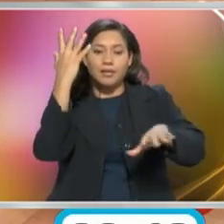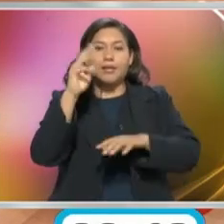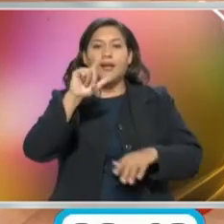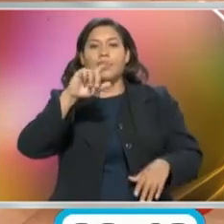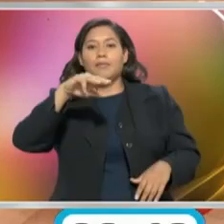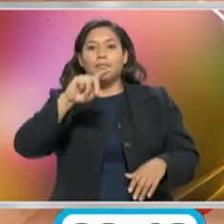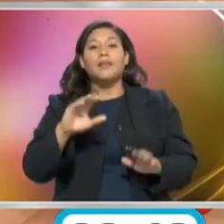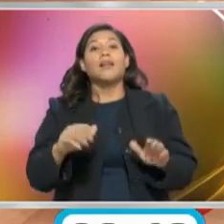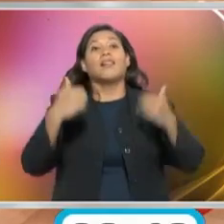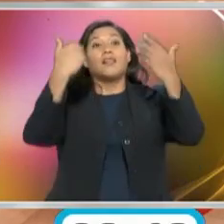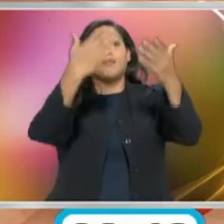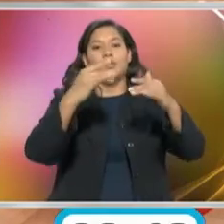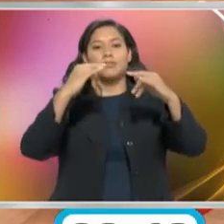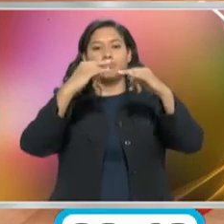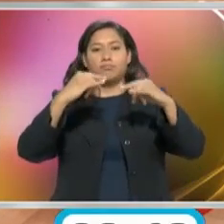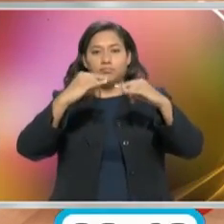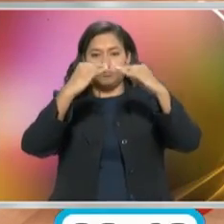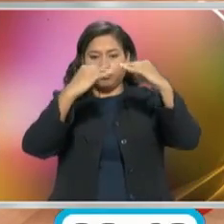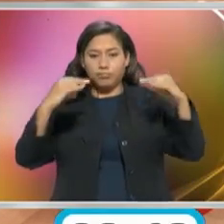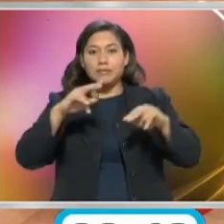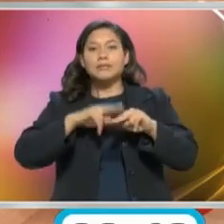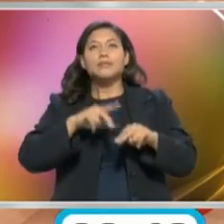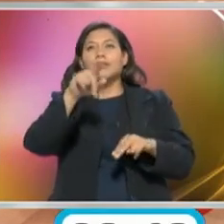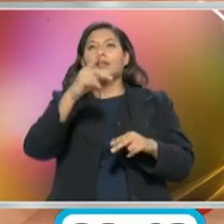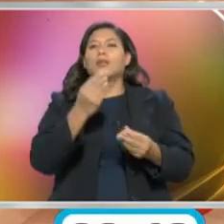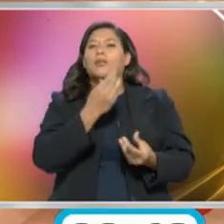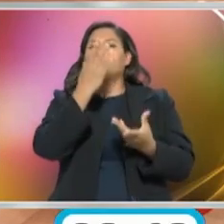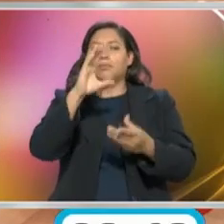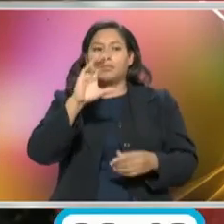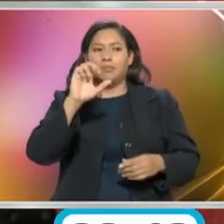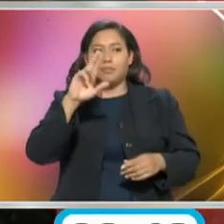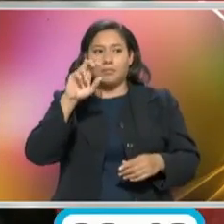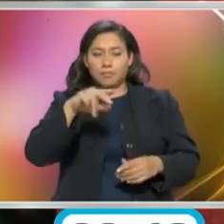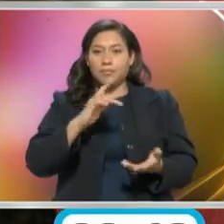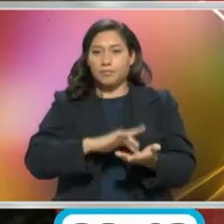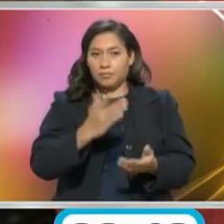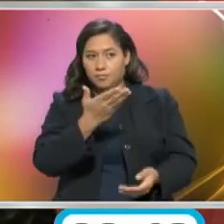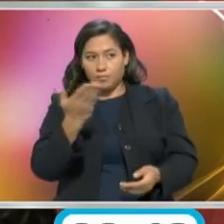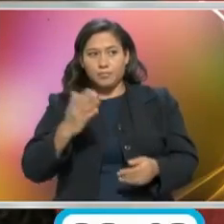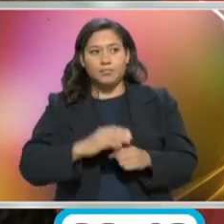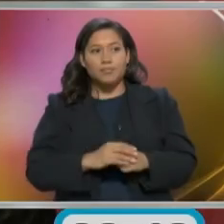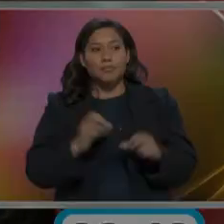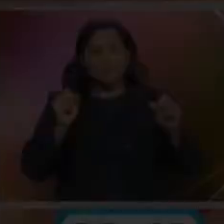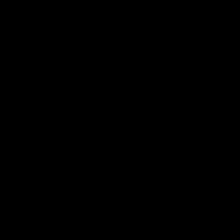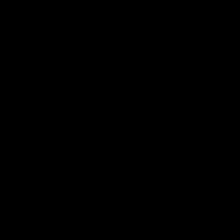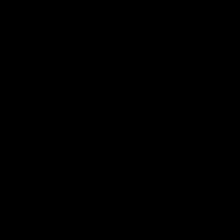también de esta gran producción, nueva producción, la Ópera Carmen. Gracias, Juan José. Gracias a Ginger. ustedes. Gracias a ti. Nos vemos a la próxima.